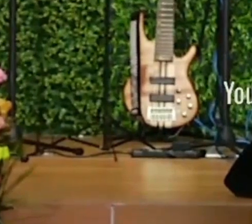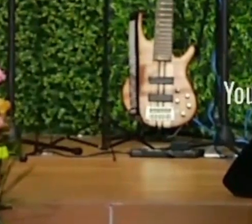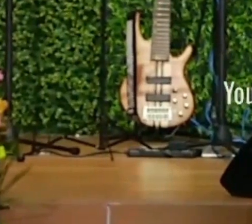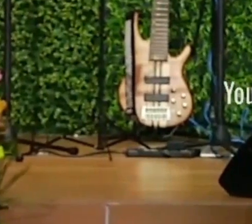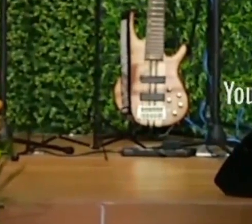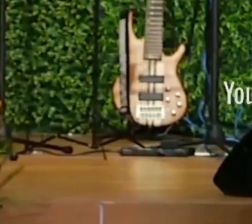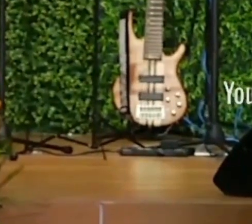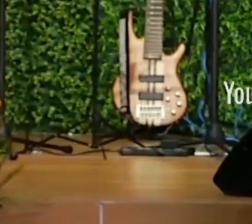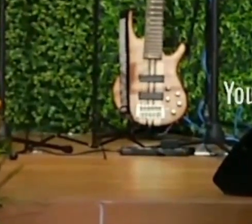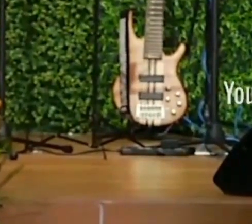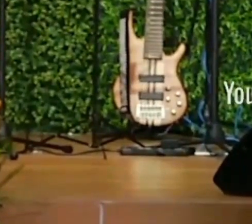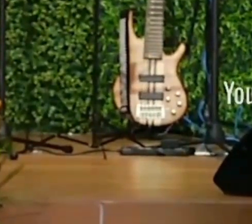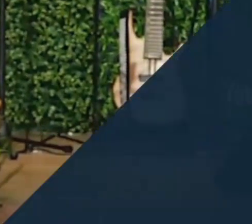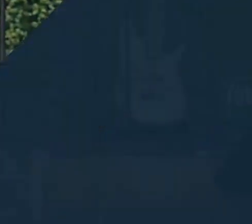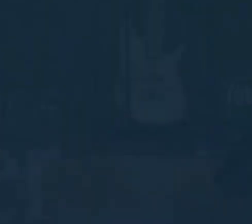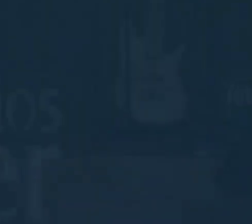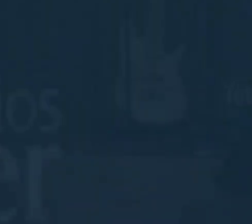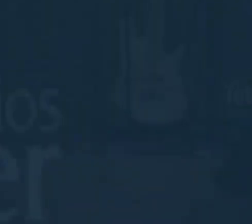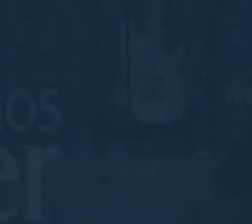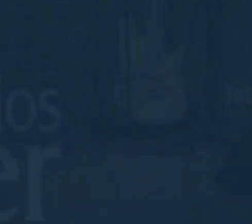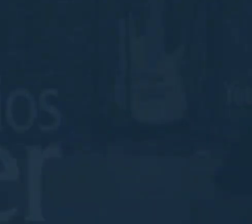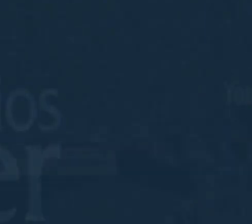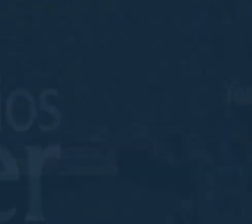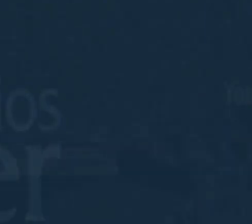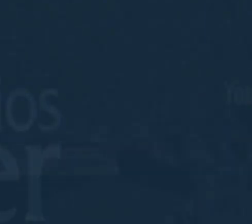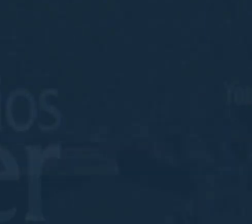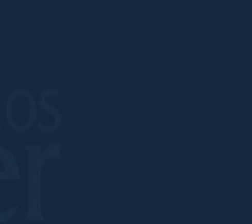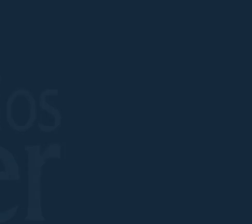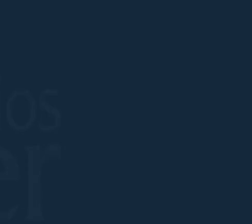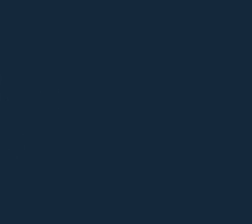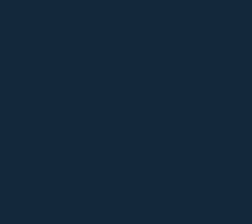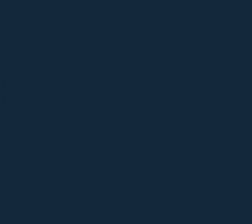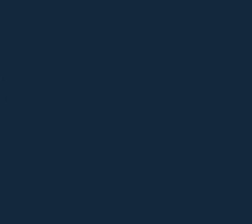deben ser son cinco silva de guatemala